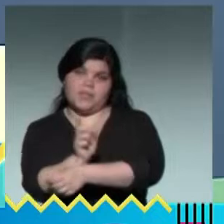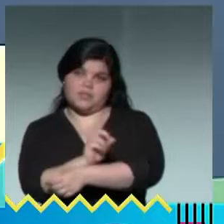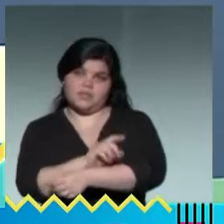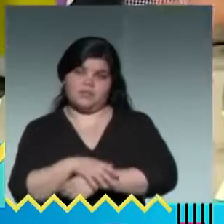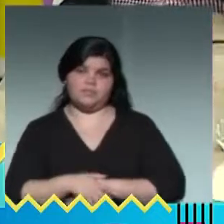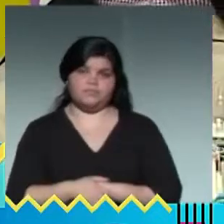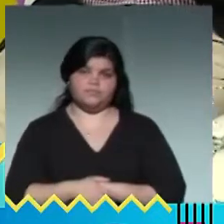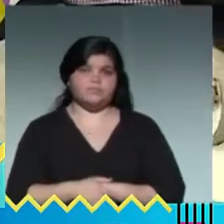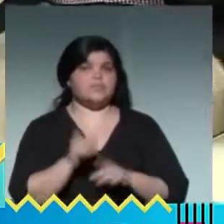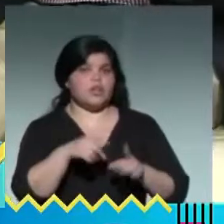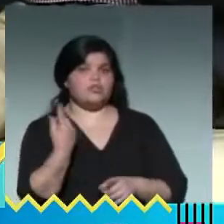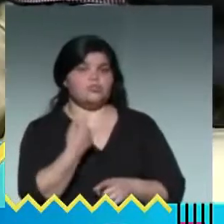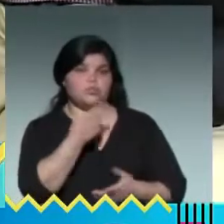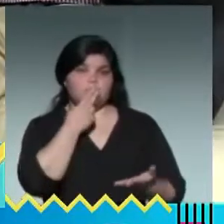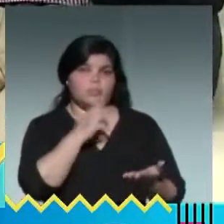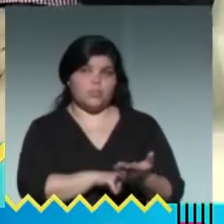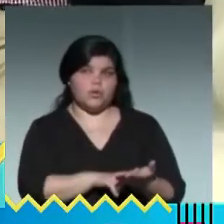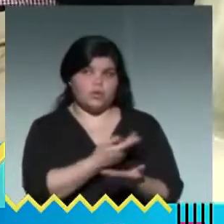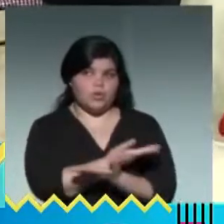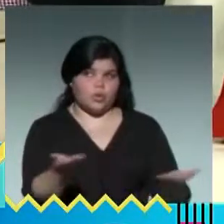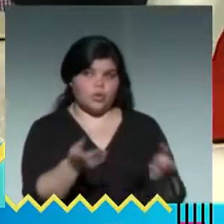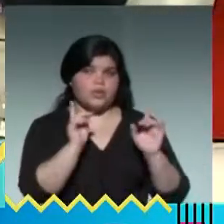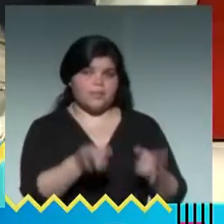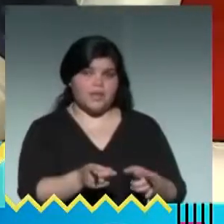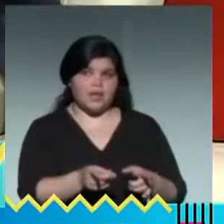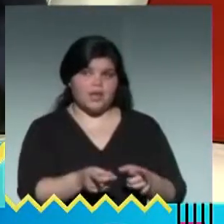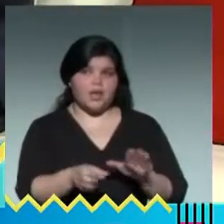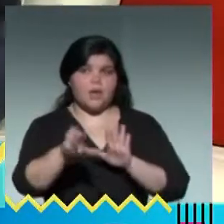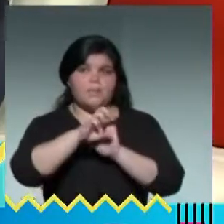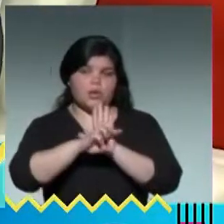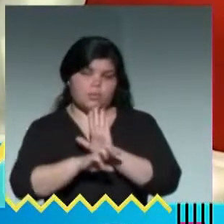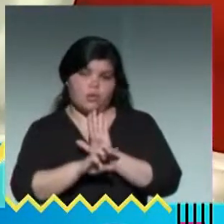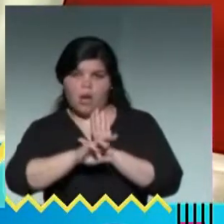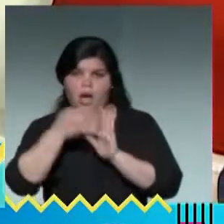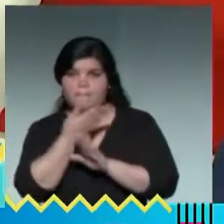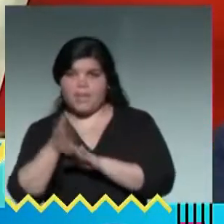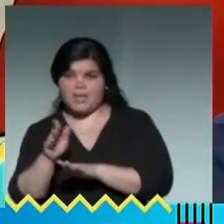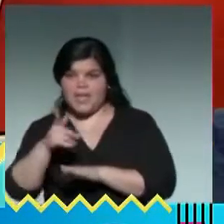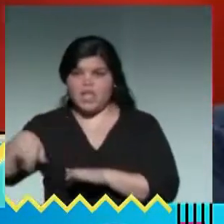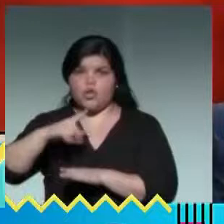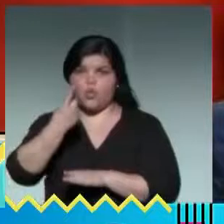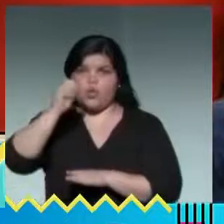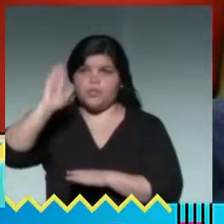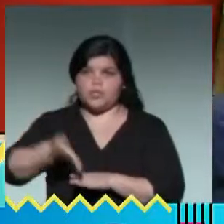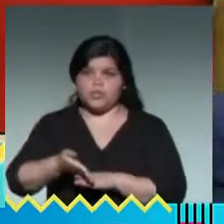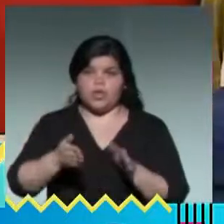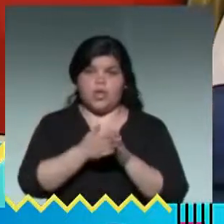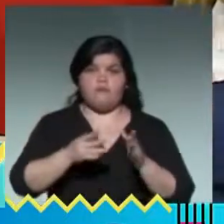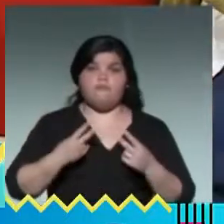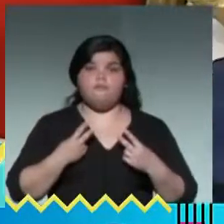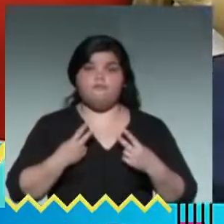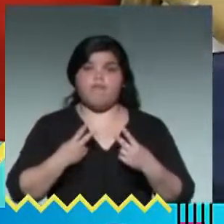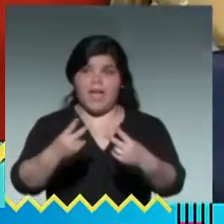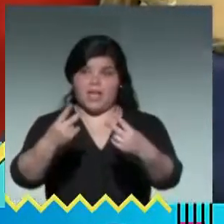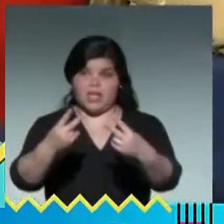le cobramos el ingreso bruto que se le cobra a todos los taxistas, sino que a las plataformas extranjeras solamente se le pone 1% sobre el 100% del viaje, no sobre